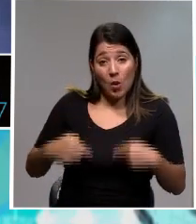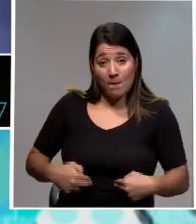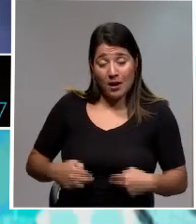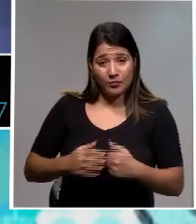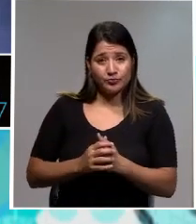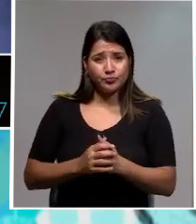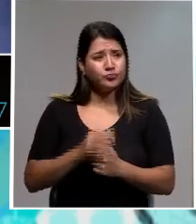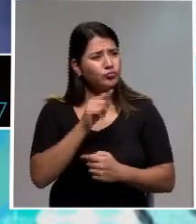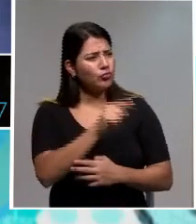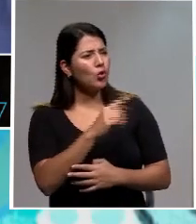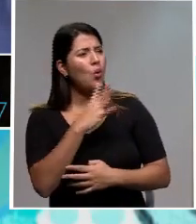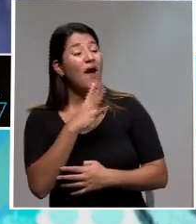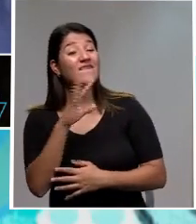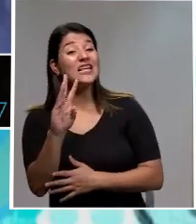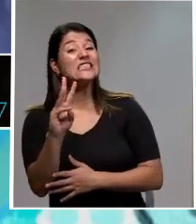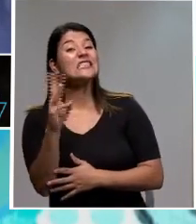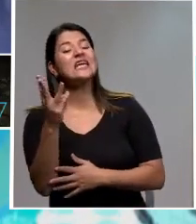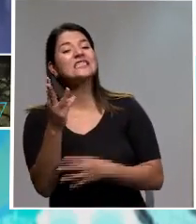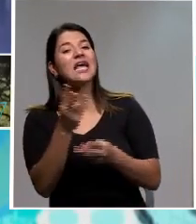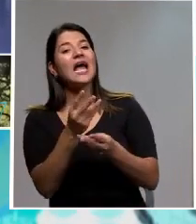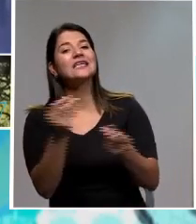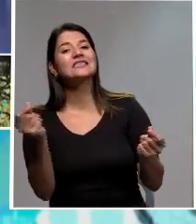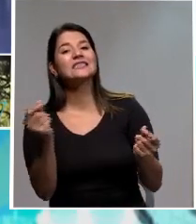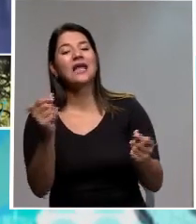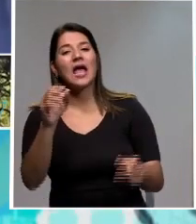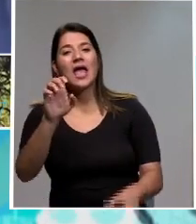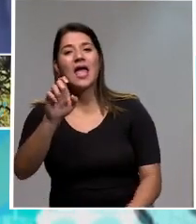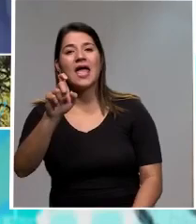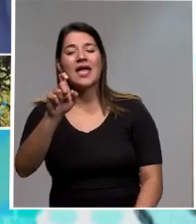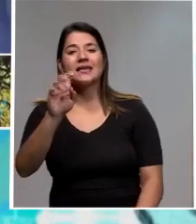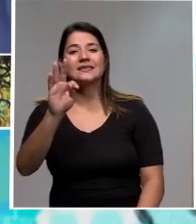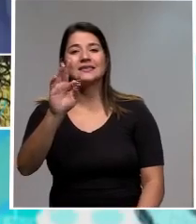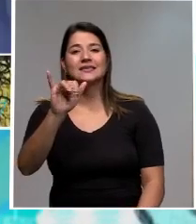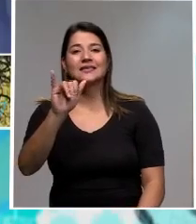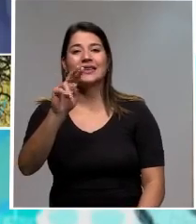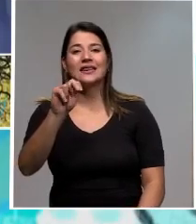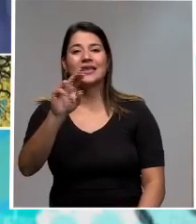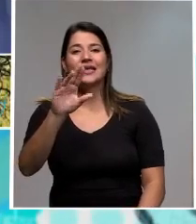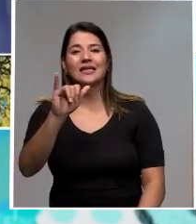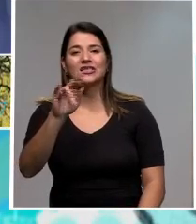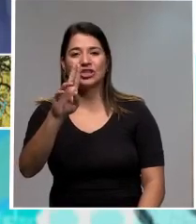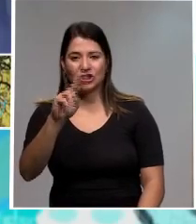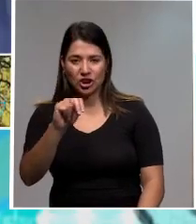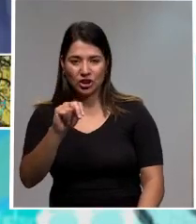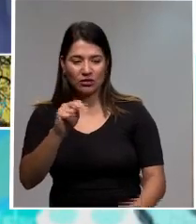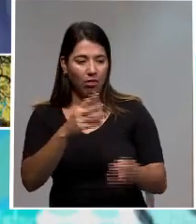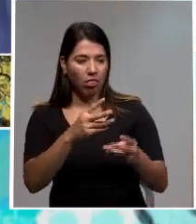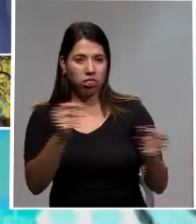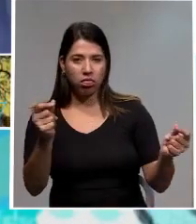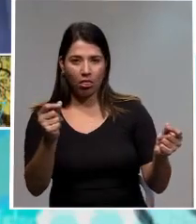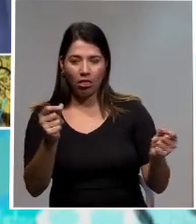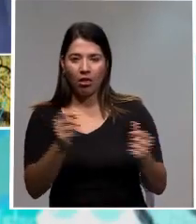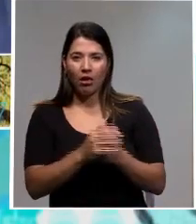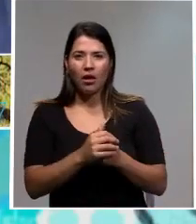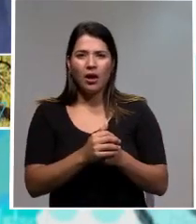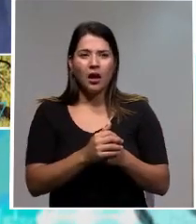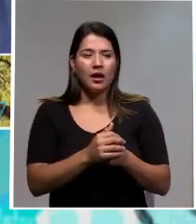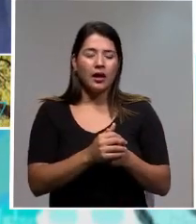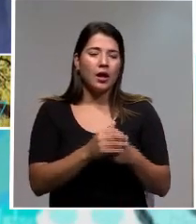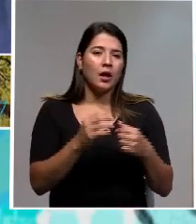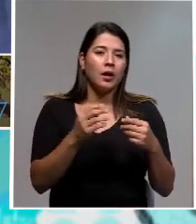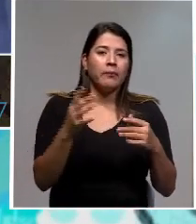esta sexta extinción. ¿Cómo se describe? ¿Qué significa este